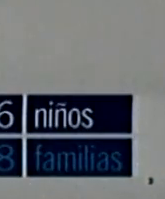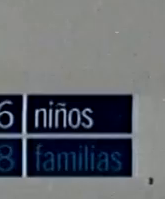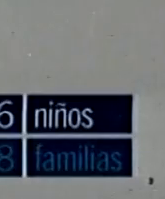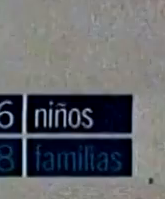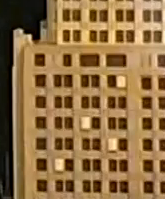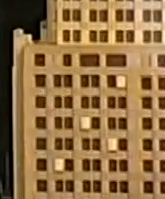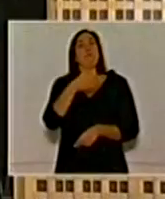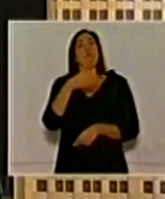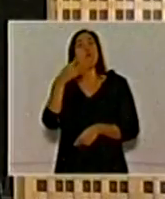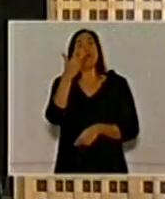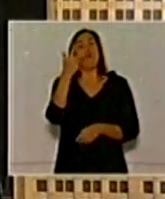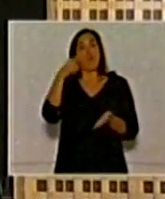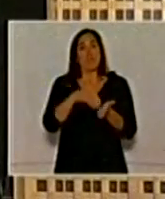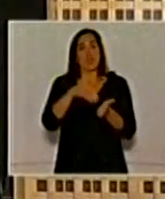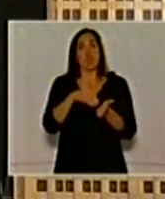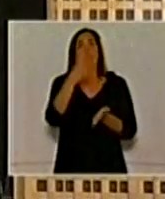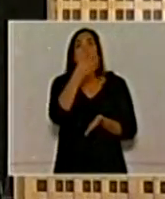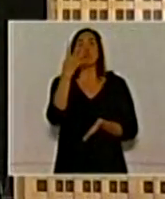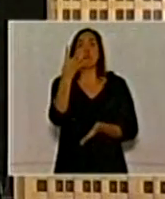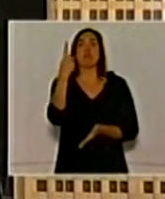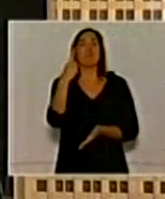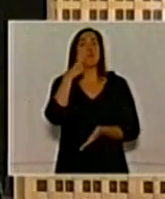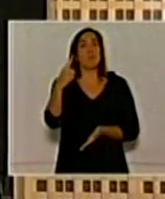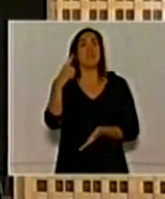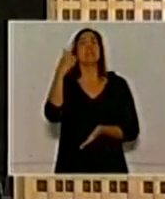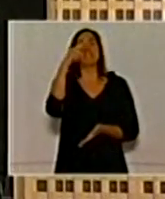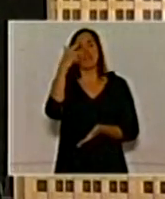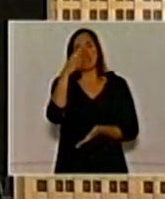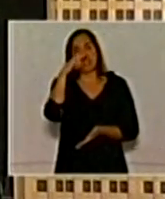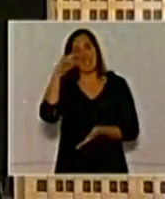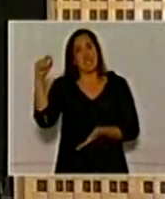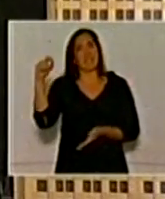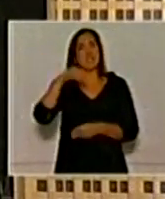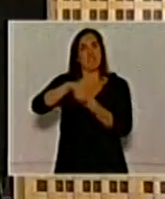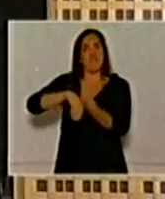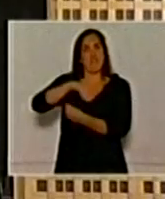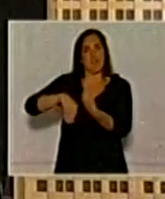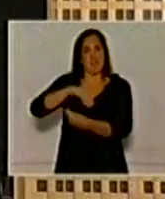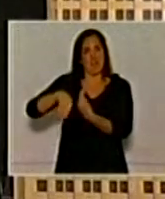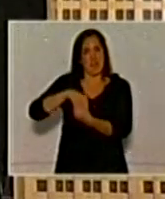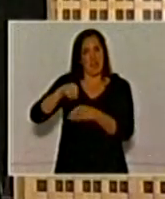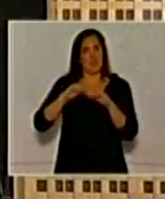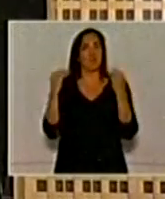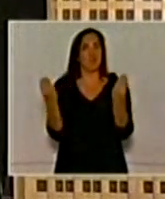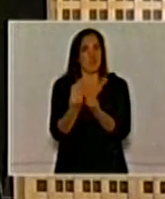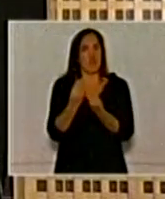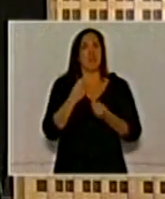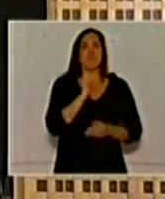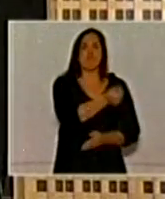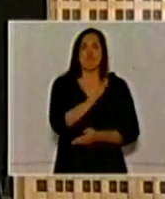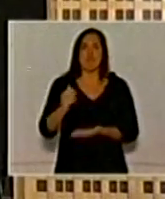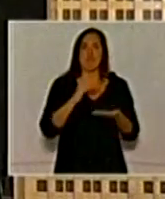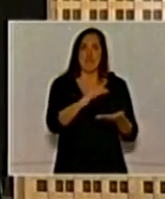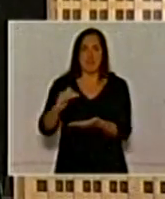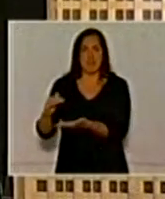.841.478 familias. Esto lleva a